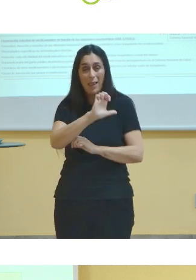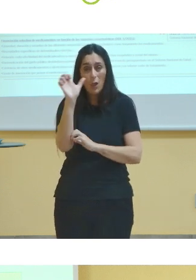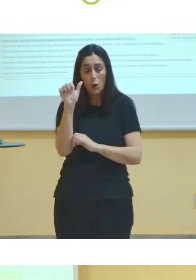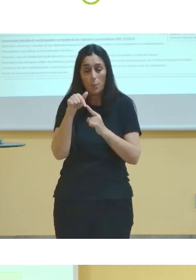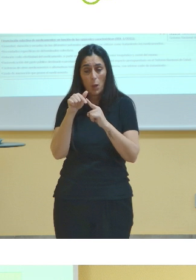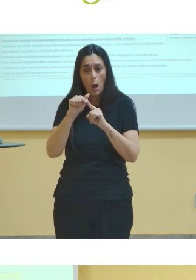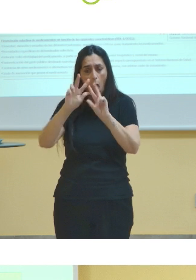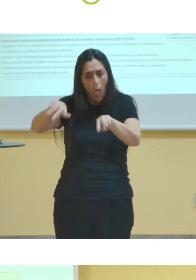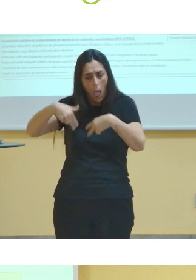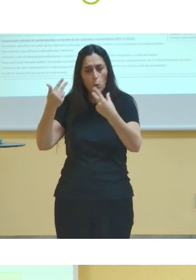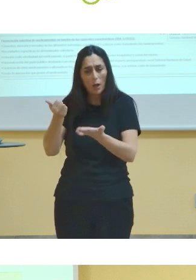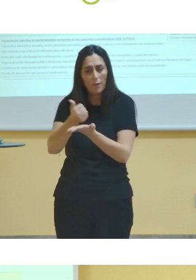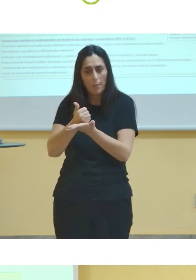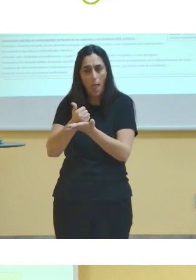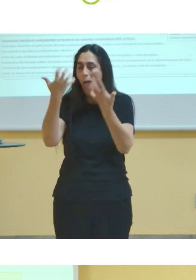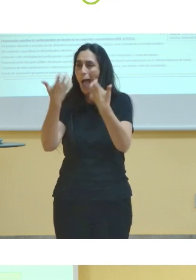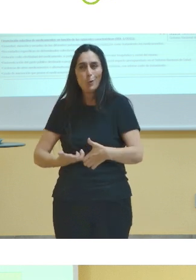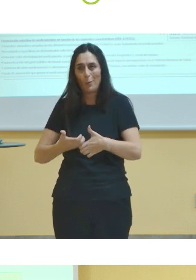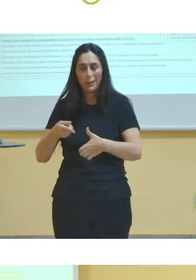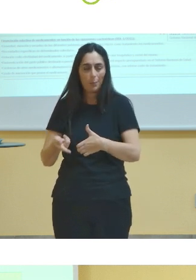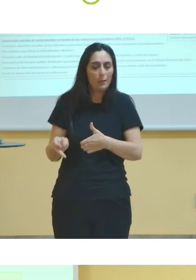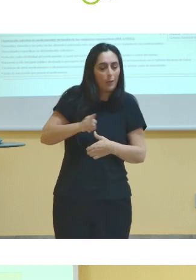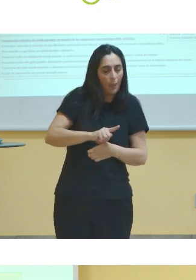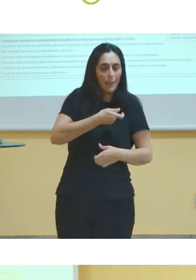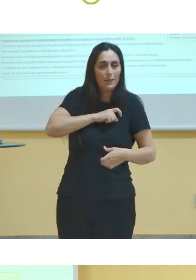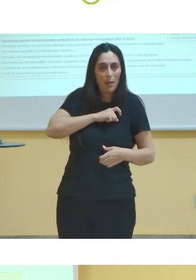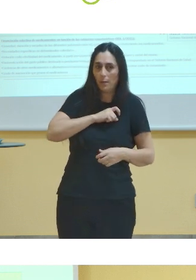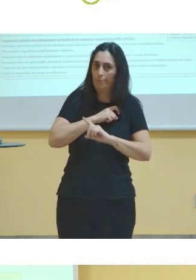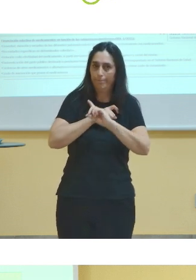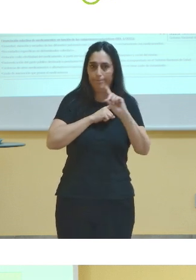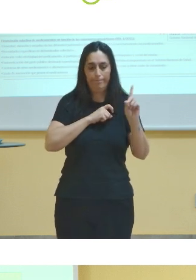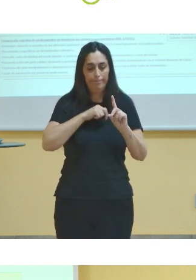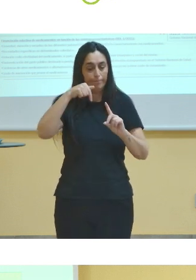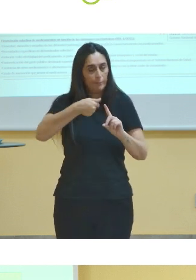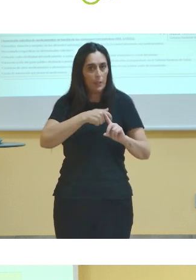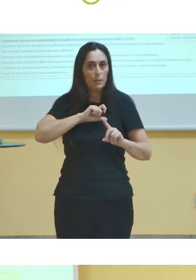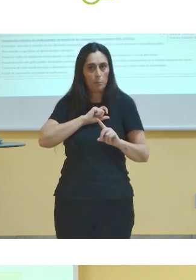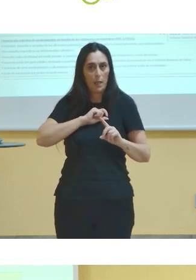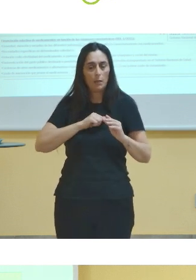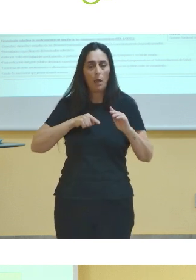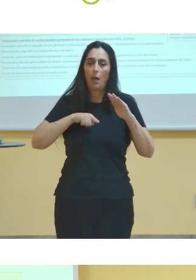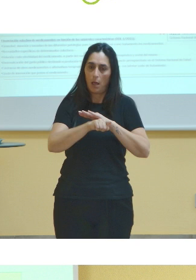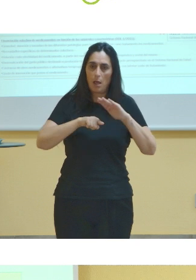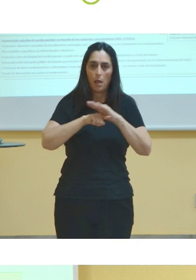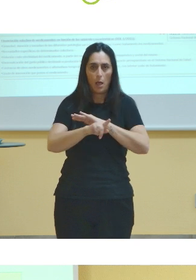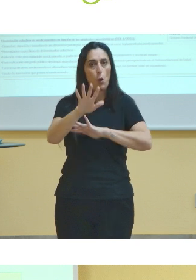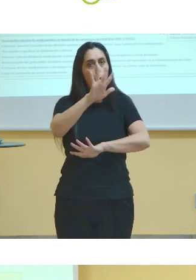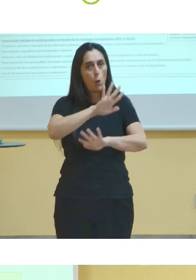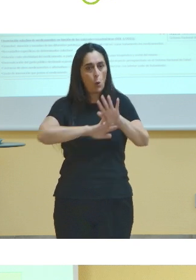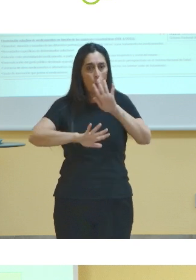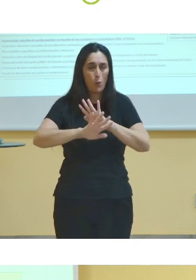luego tiene que ver, no es inmediato que se dé en España, que se autorice, ¿no? Aquí hay una serie de trámites que son complejos, son más largos de